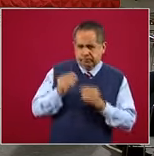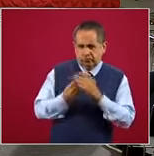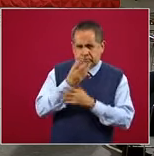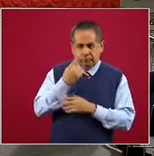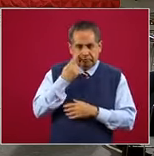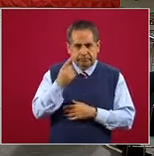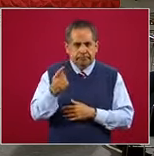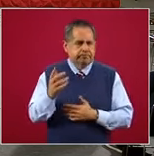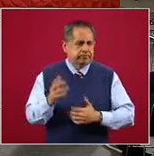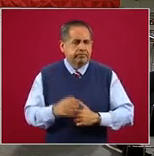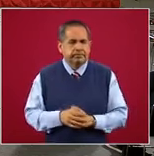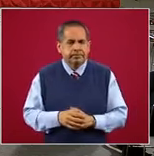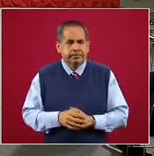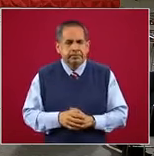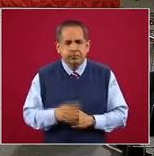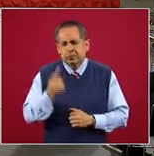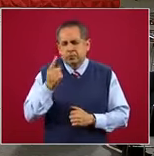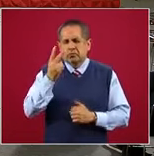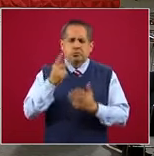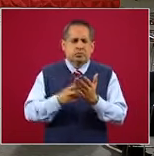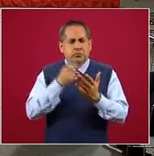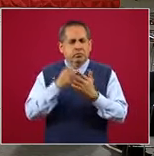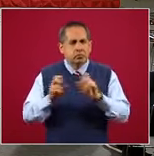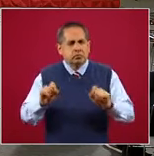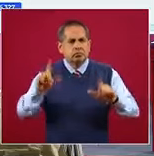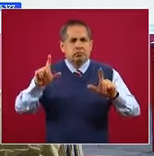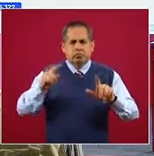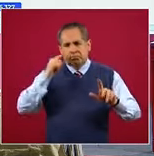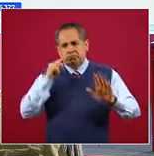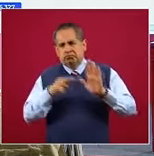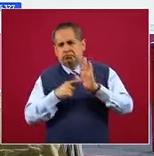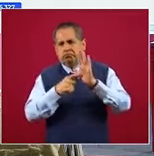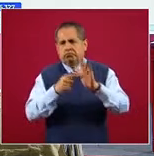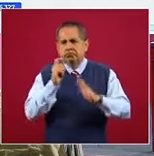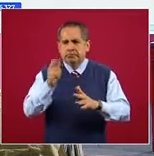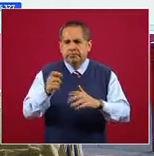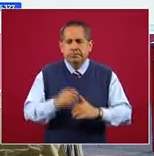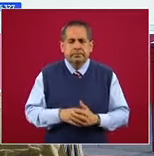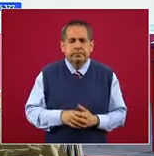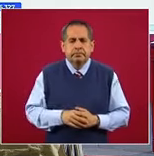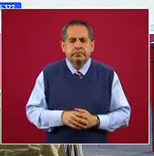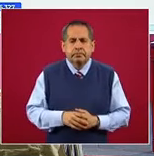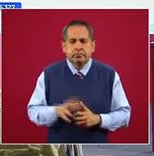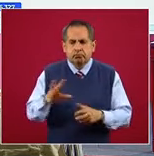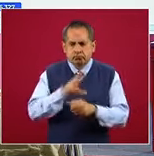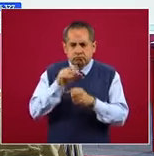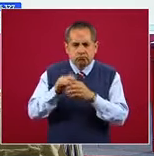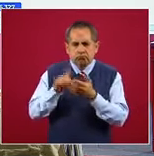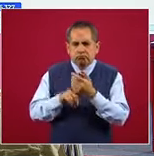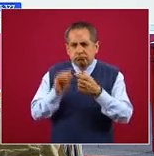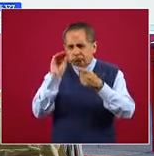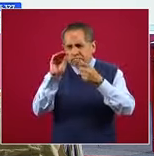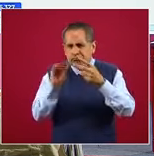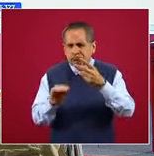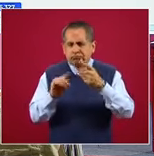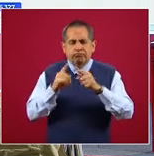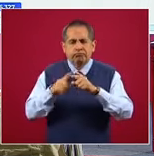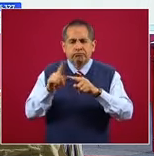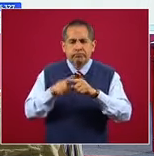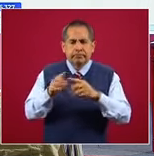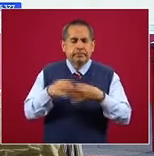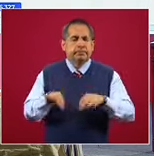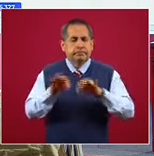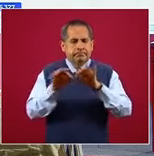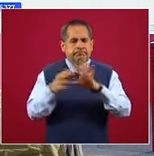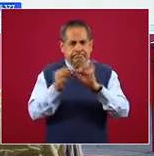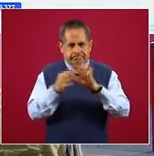reciente, se ha presentado en 1 o 2 ocasiones previamente, pero integra toda una serie de componentes que es